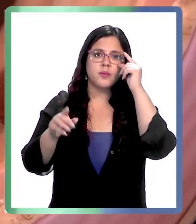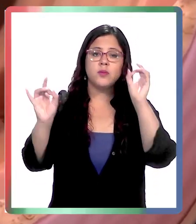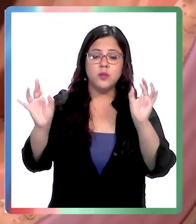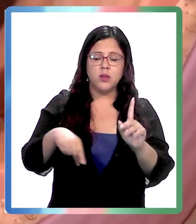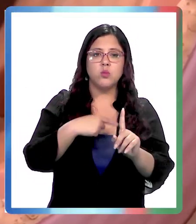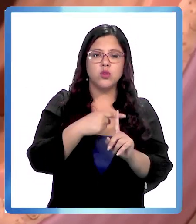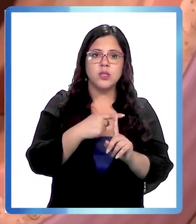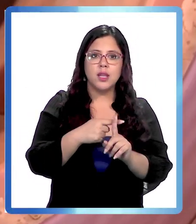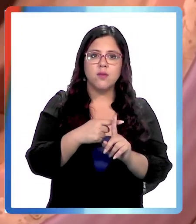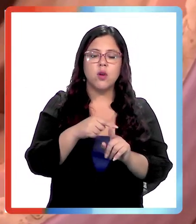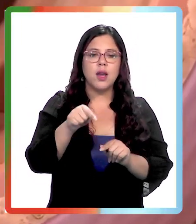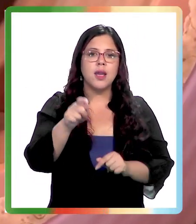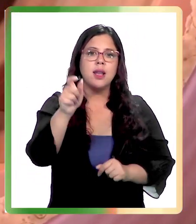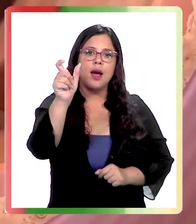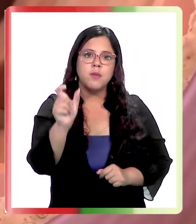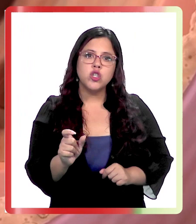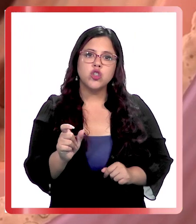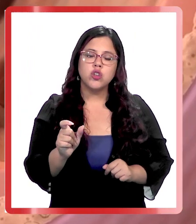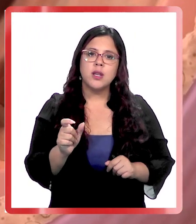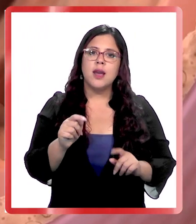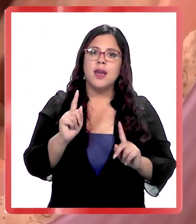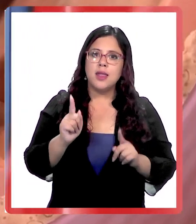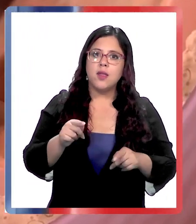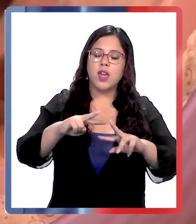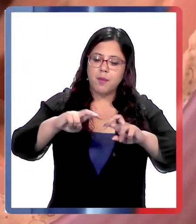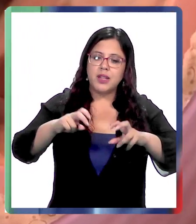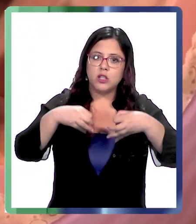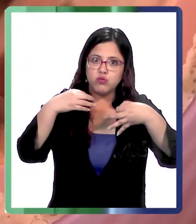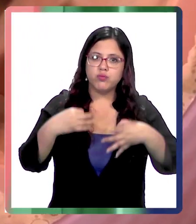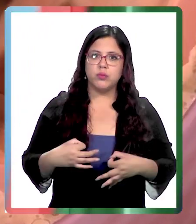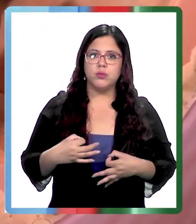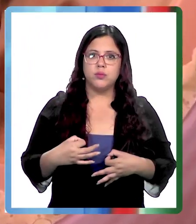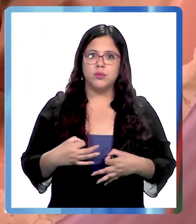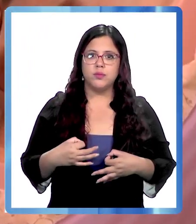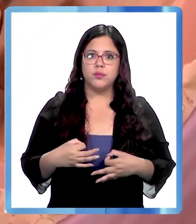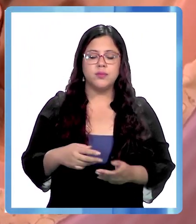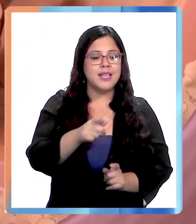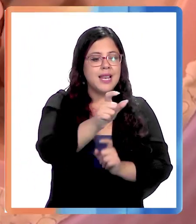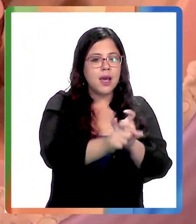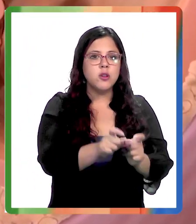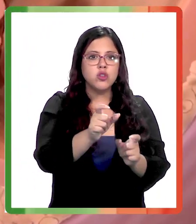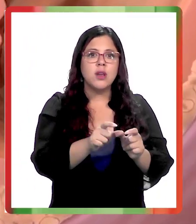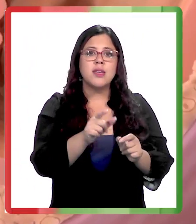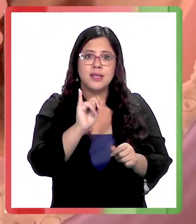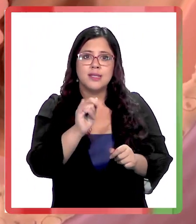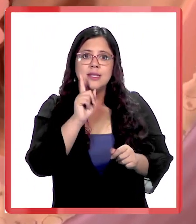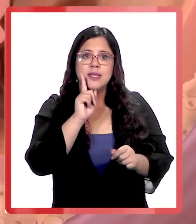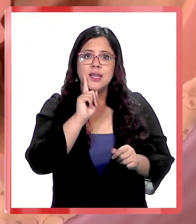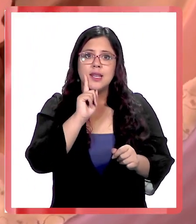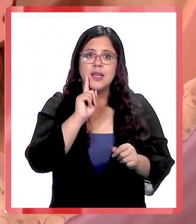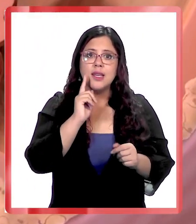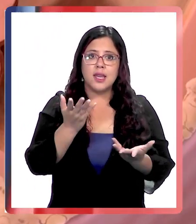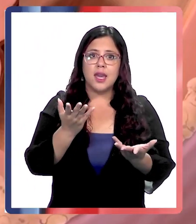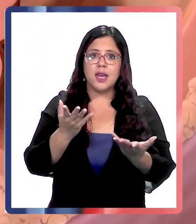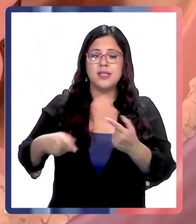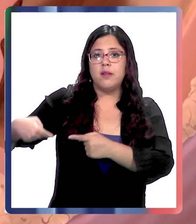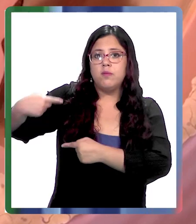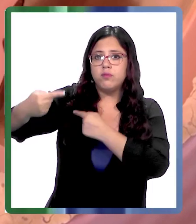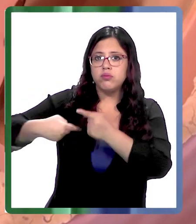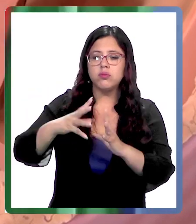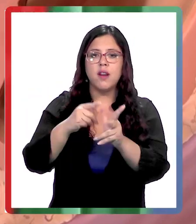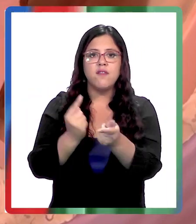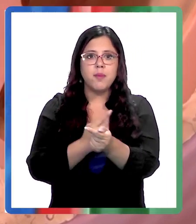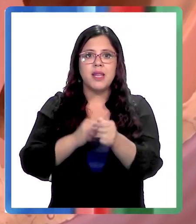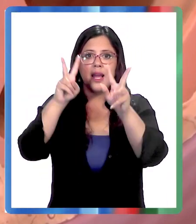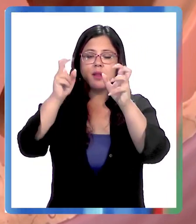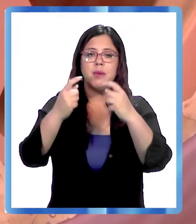sale positivo, al paciente le hacemos el estudio que corresponde. En los pacientes que sí tienen antecedentes familiares, la